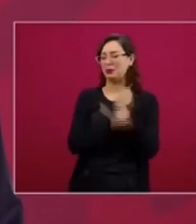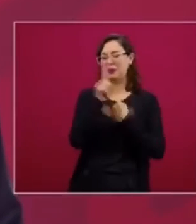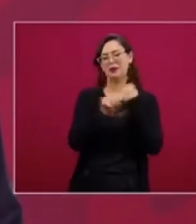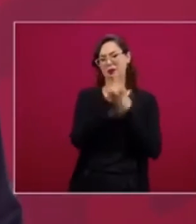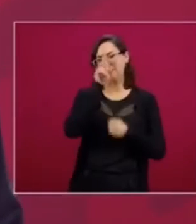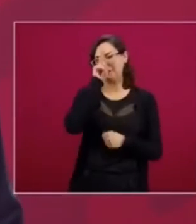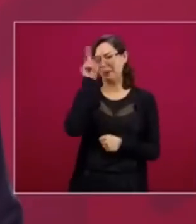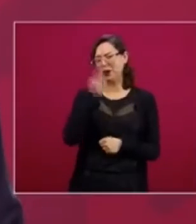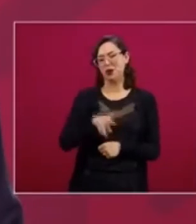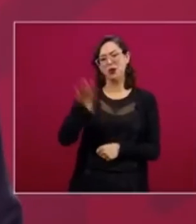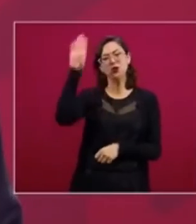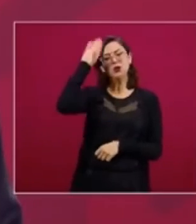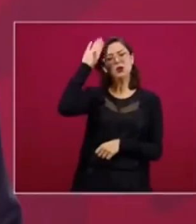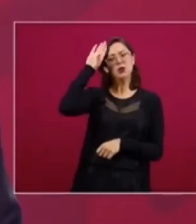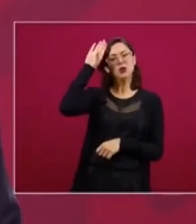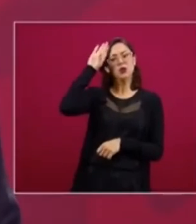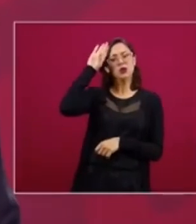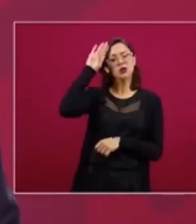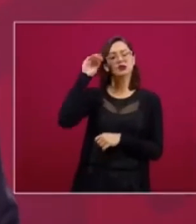Sola y con cubrebocas.